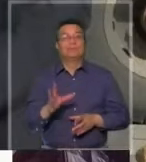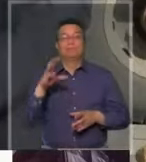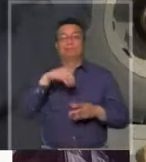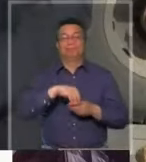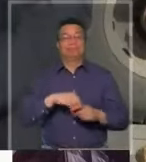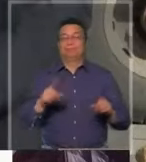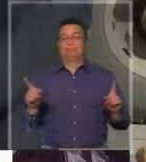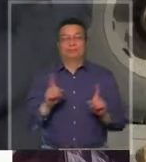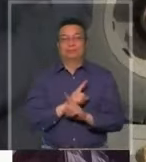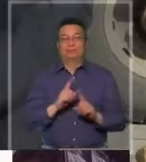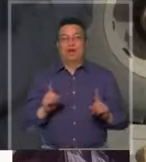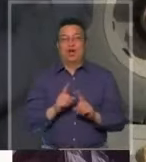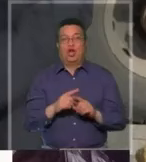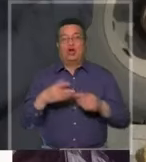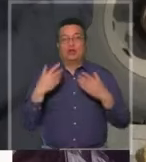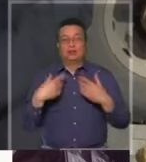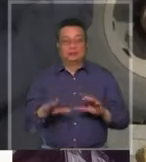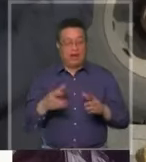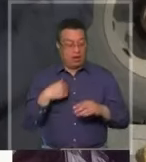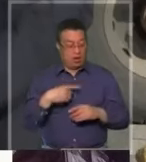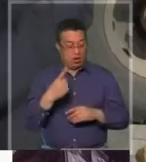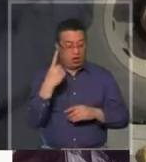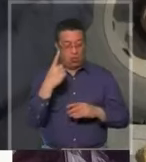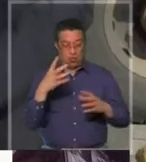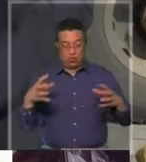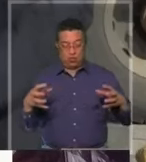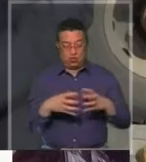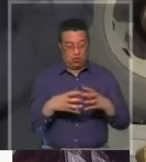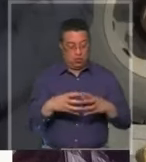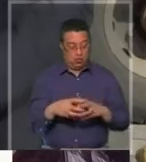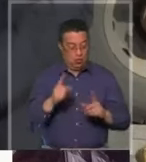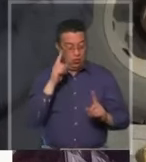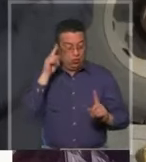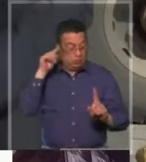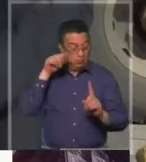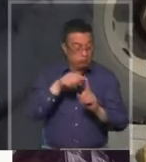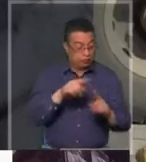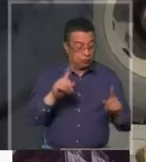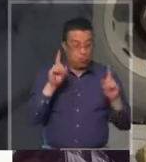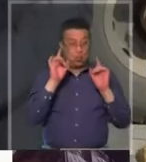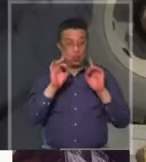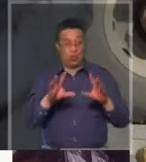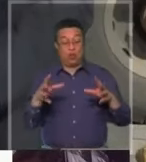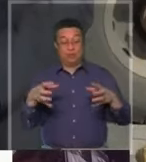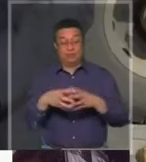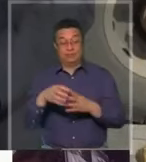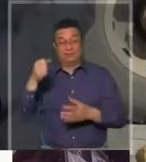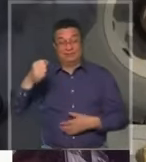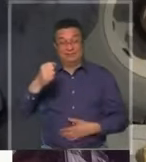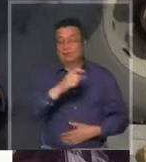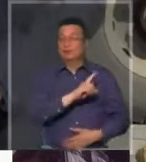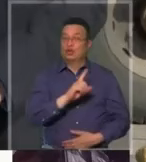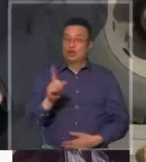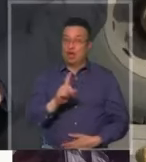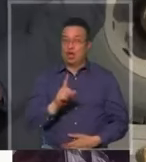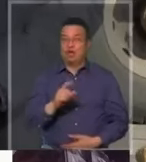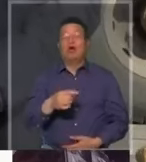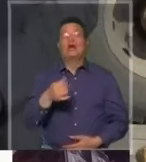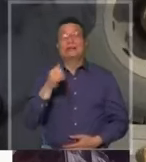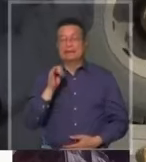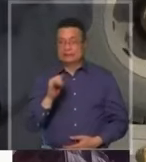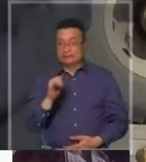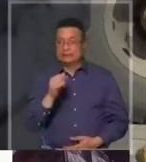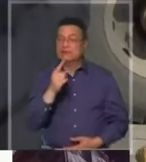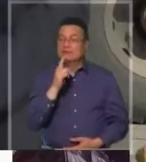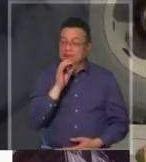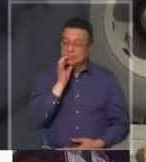eh calificado con una sola estructura o apuntado a una principal organización criminal pero sí podemos decir